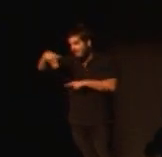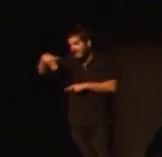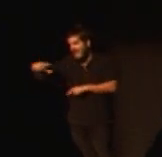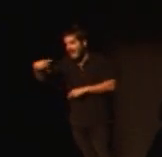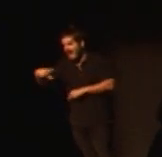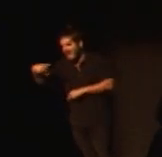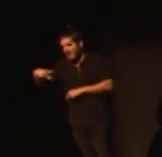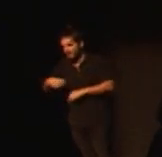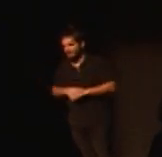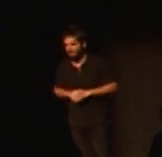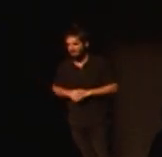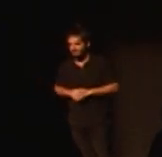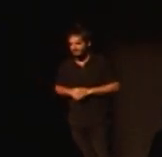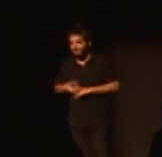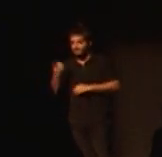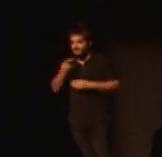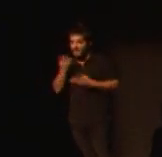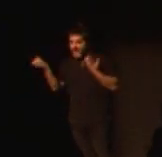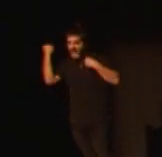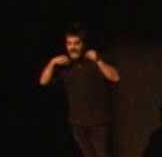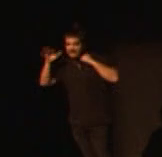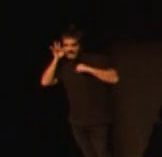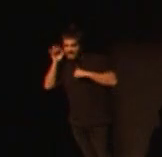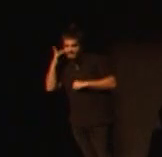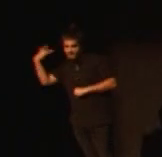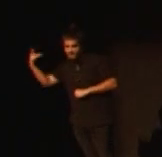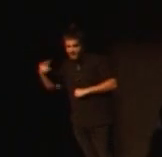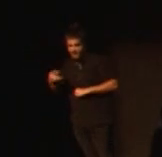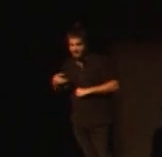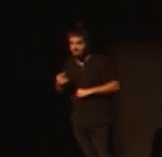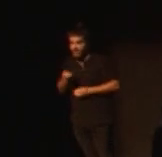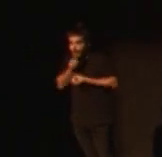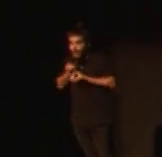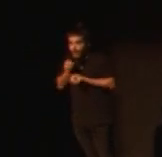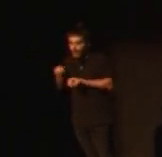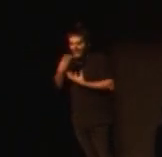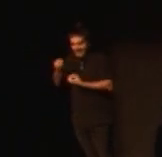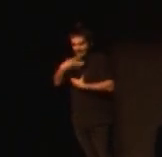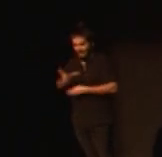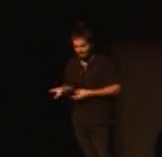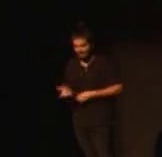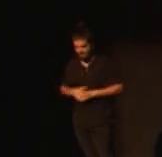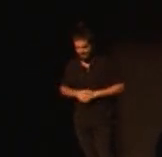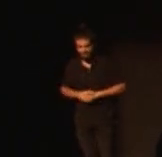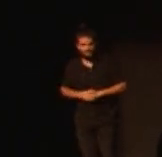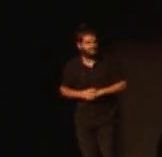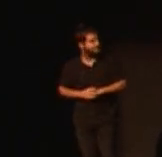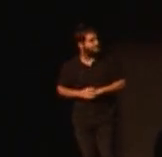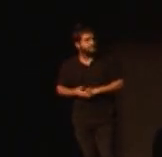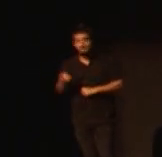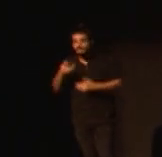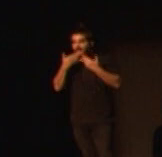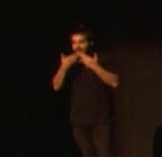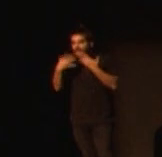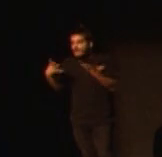vosotros por acompañarnos esta tarde. Gracias al Ayuntamiento de Murcia por la cesión de este maravilloso espacio y a todo el equipo de